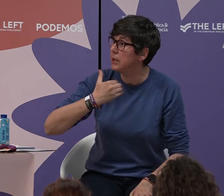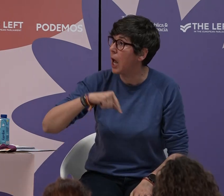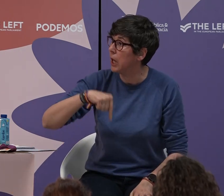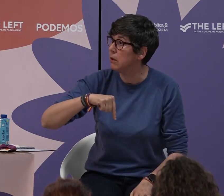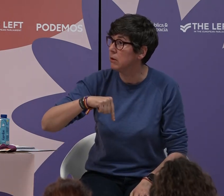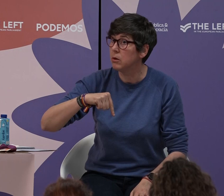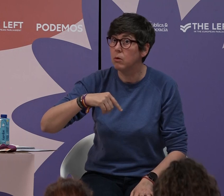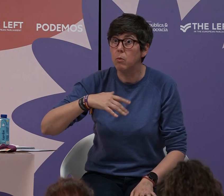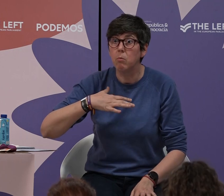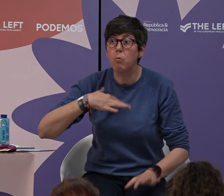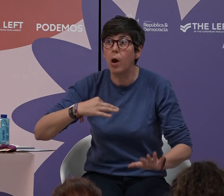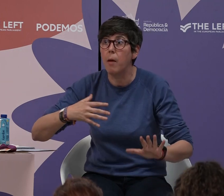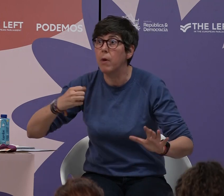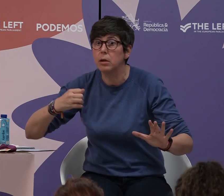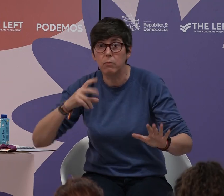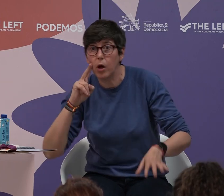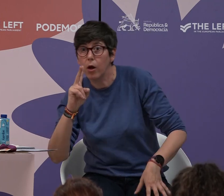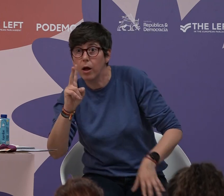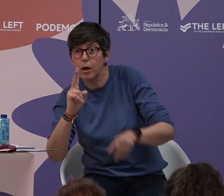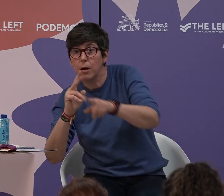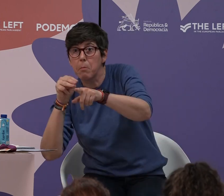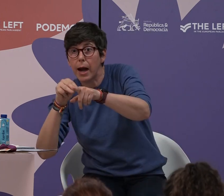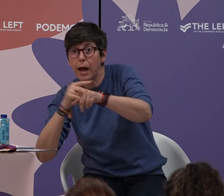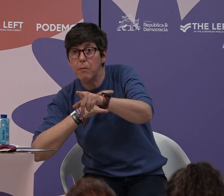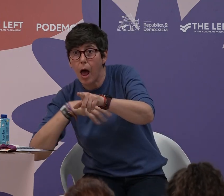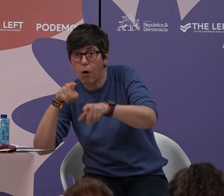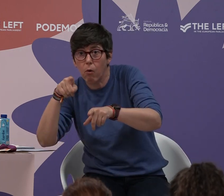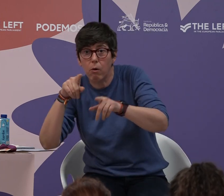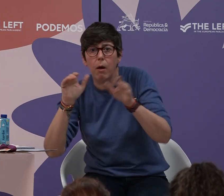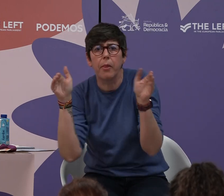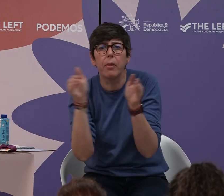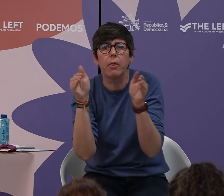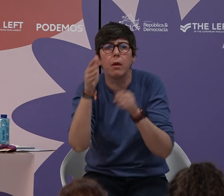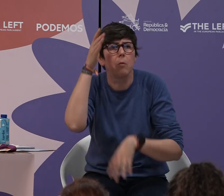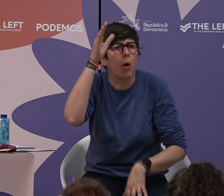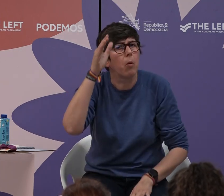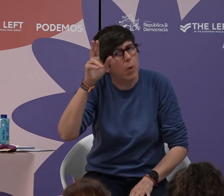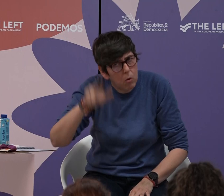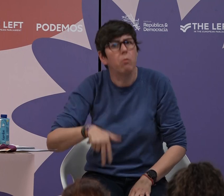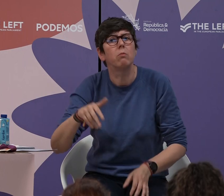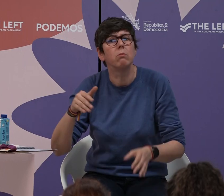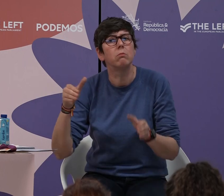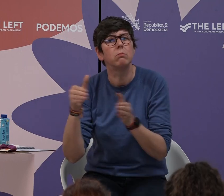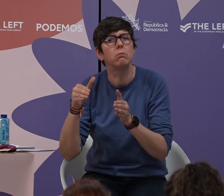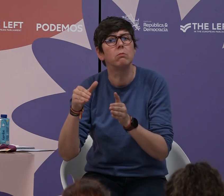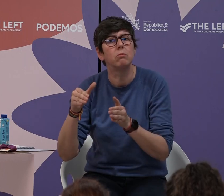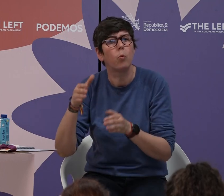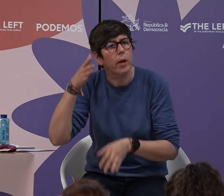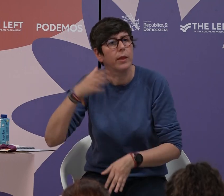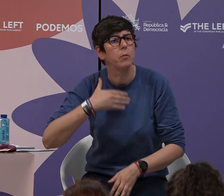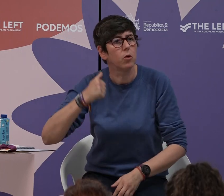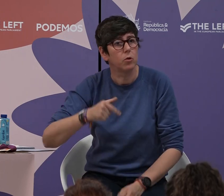veo una alcaldesa aquí cerquita de mí la tengo aquí delante Marta blanco de un pueblo